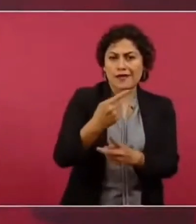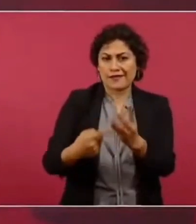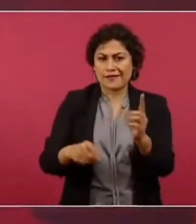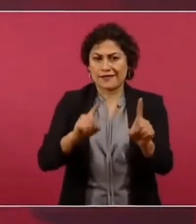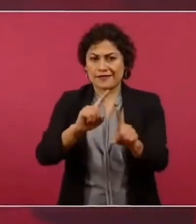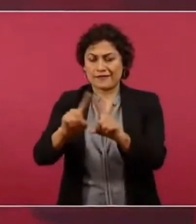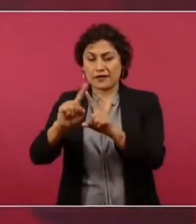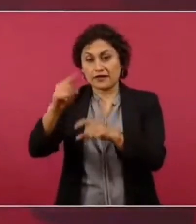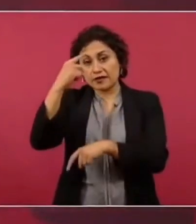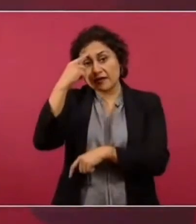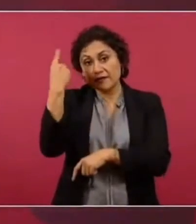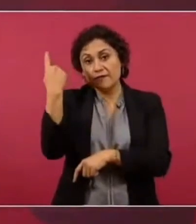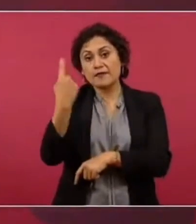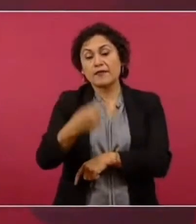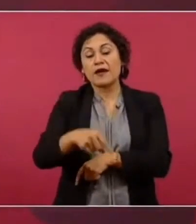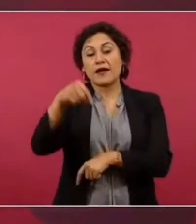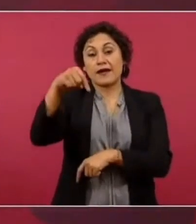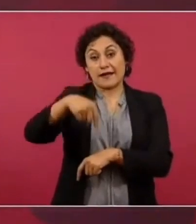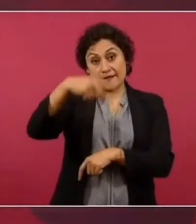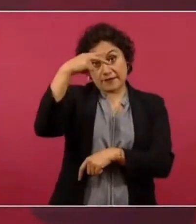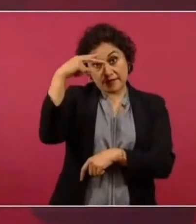México,